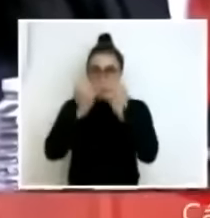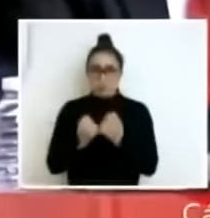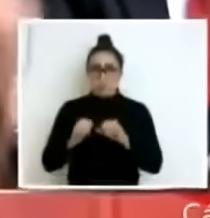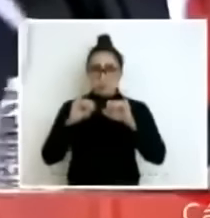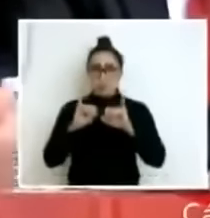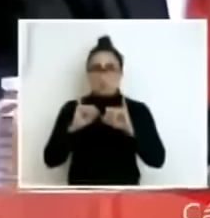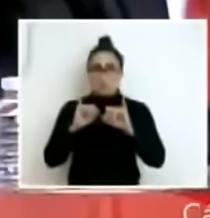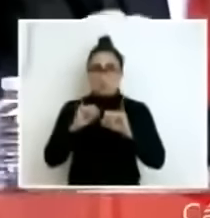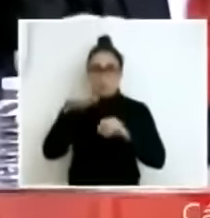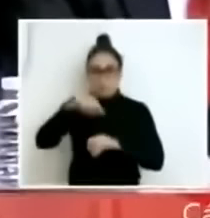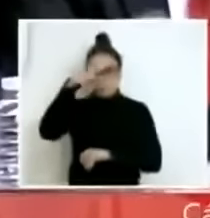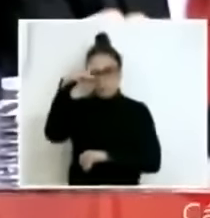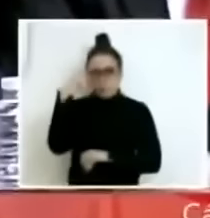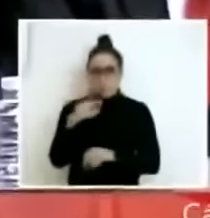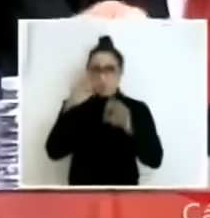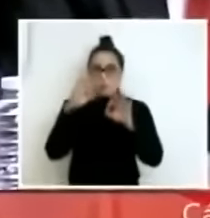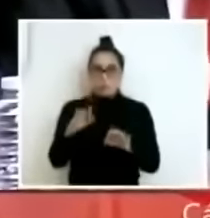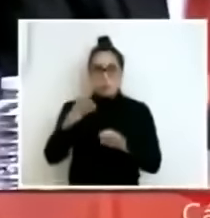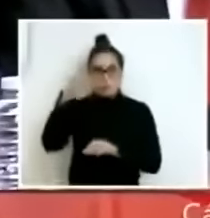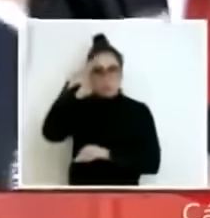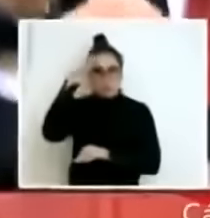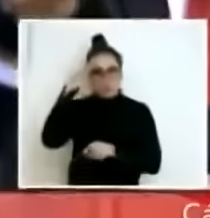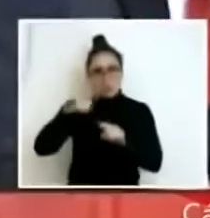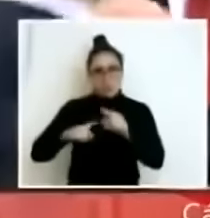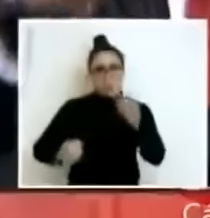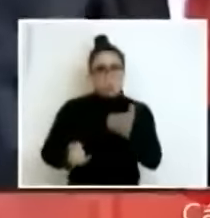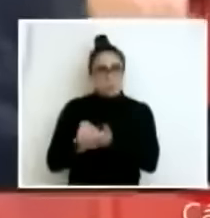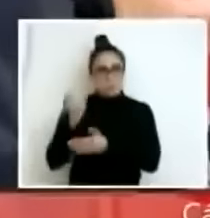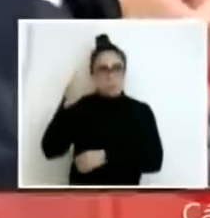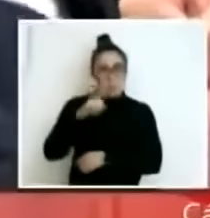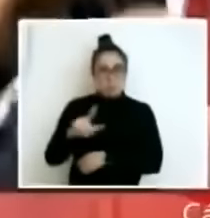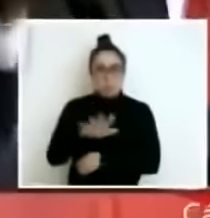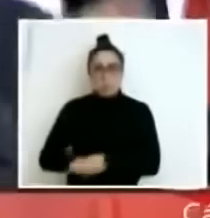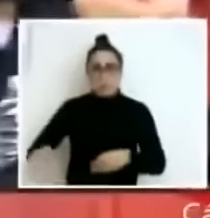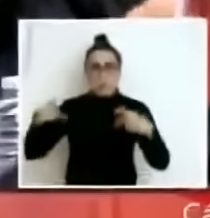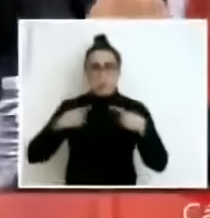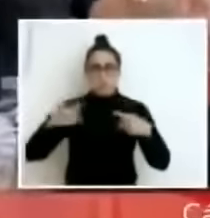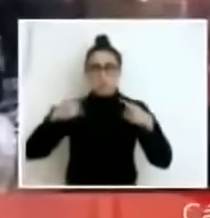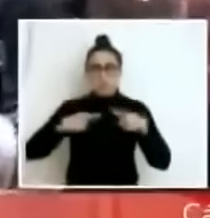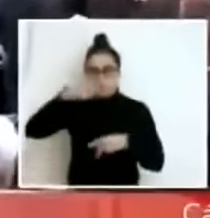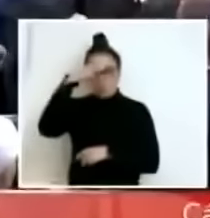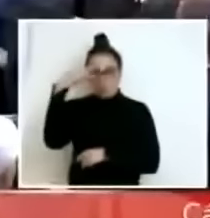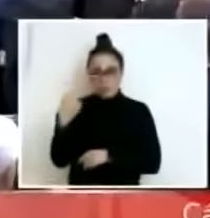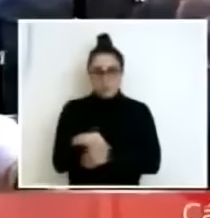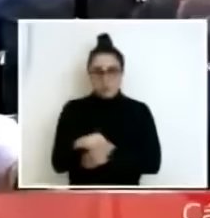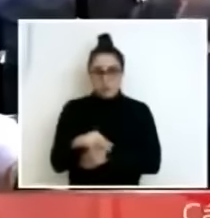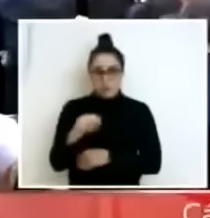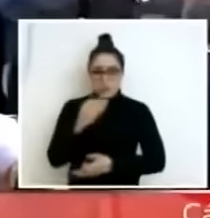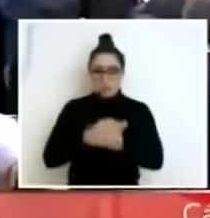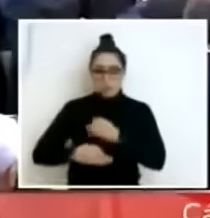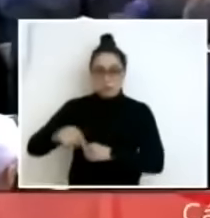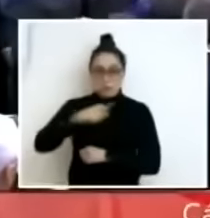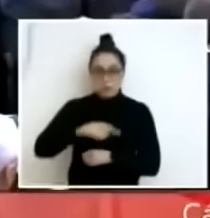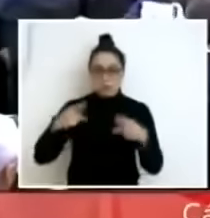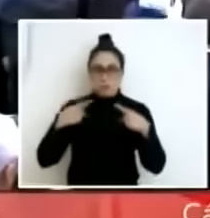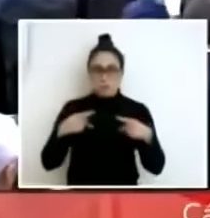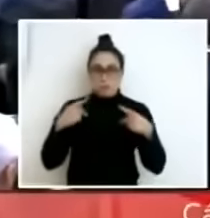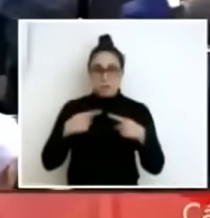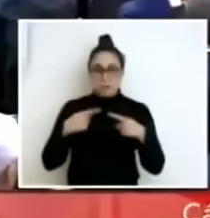reside esencial y originalmente del pueblo todo poder público diman del